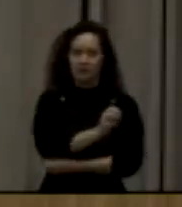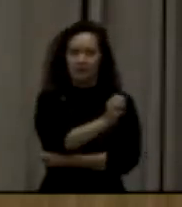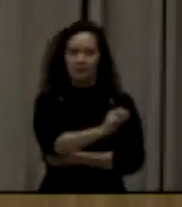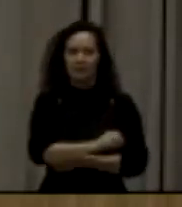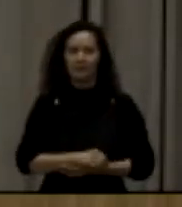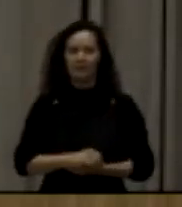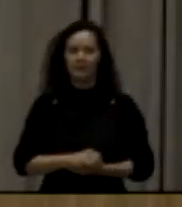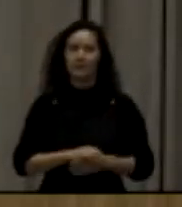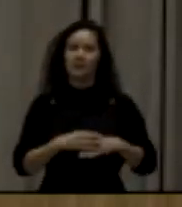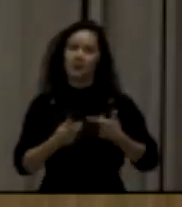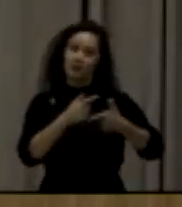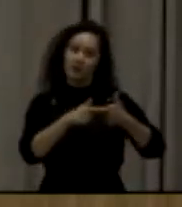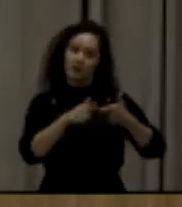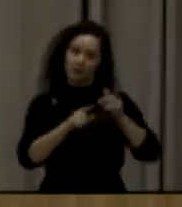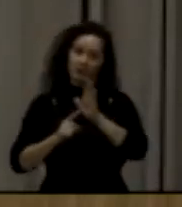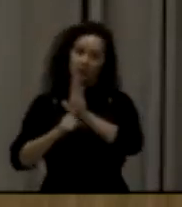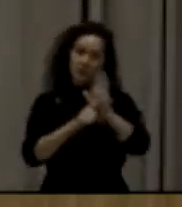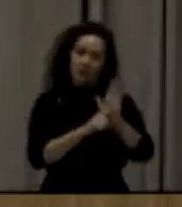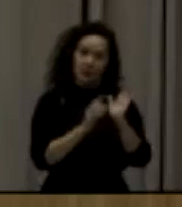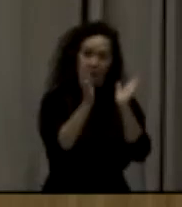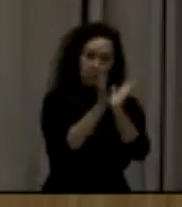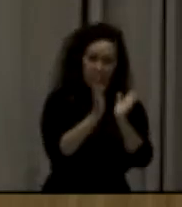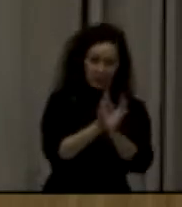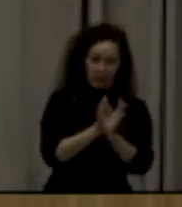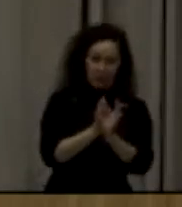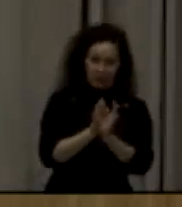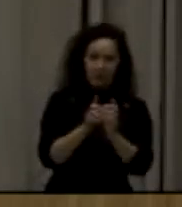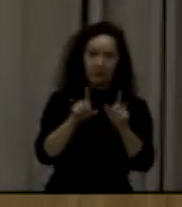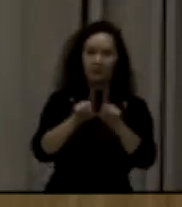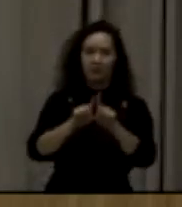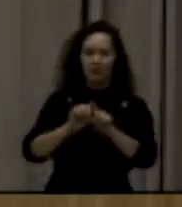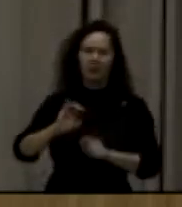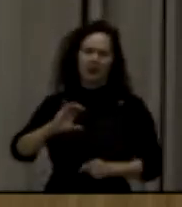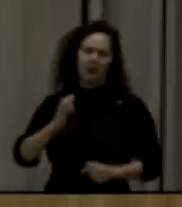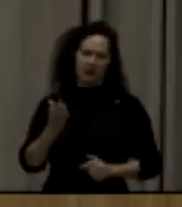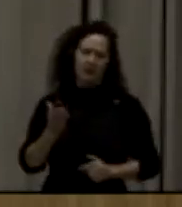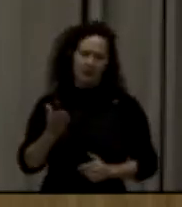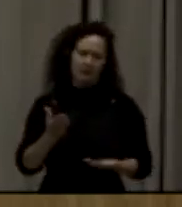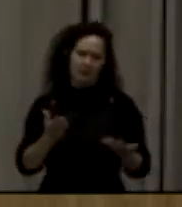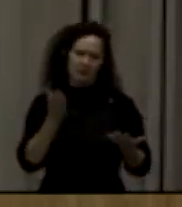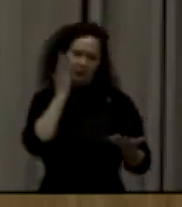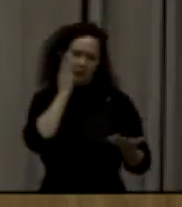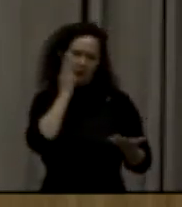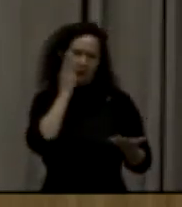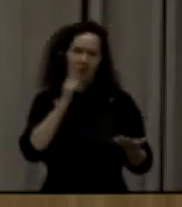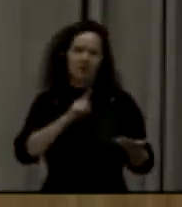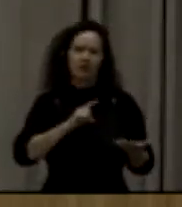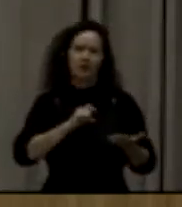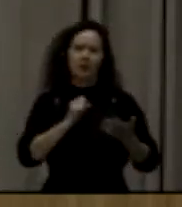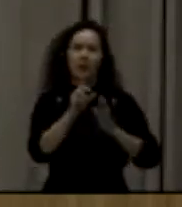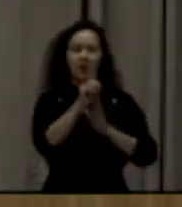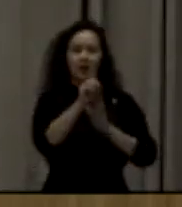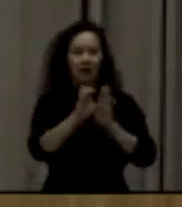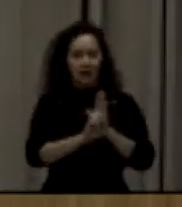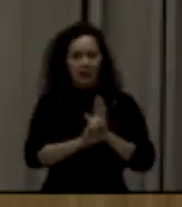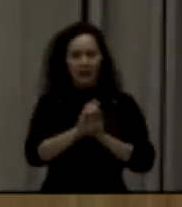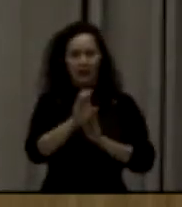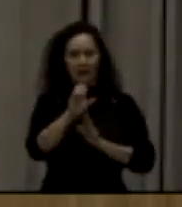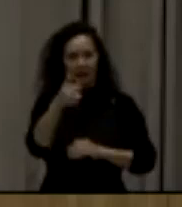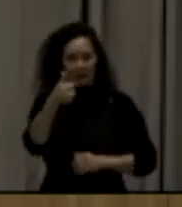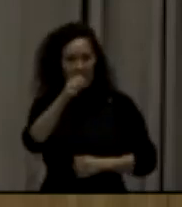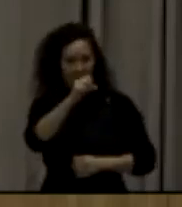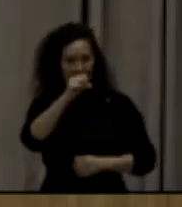eso Por una parte no Bueno también es lo del esa década de los noventa en el caso de México